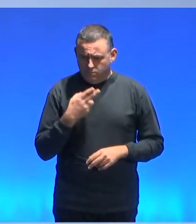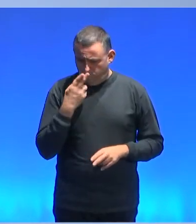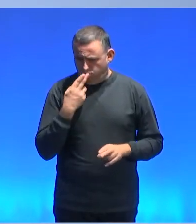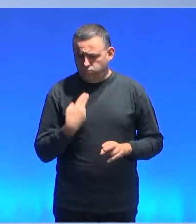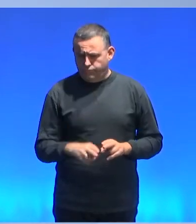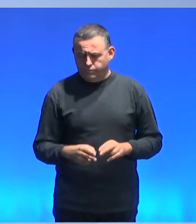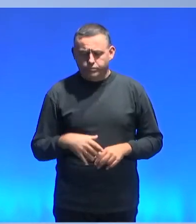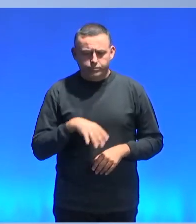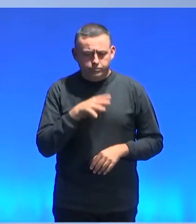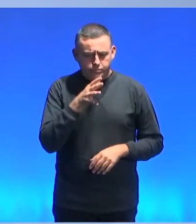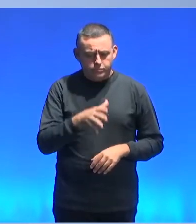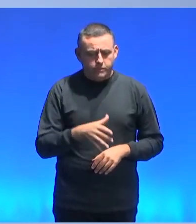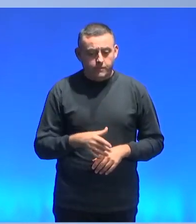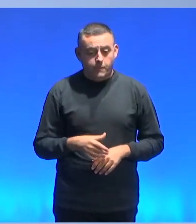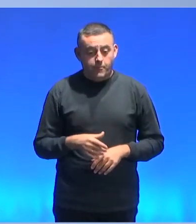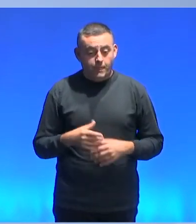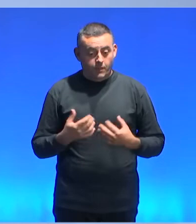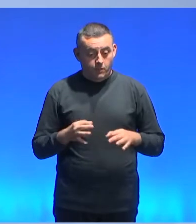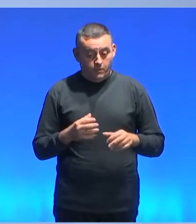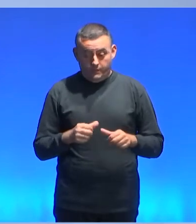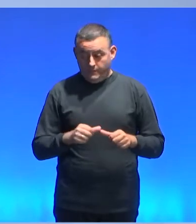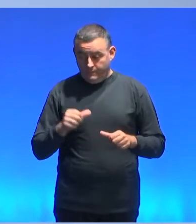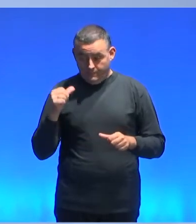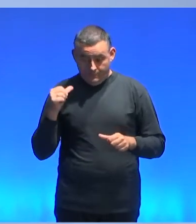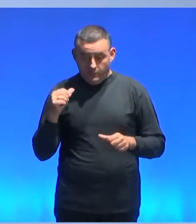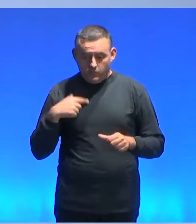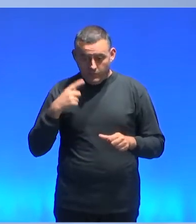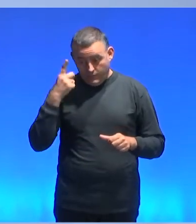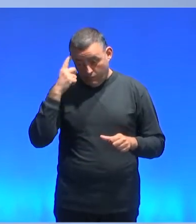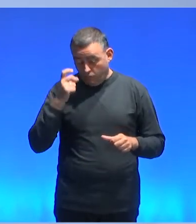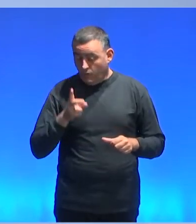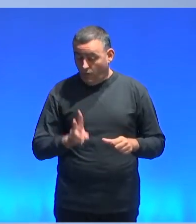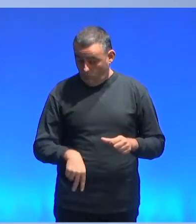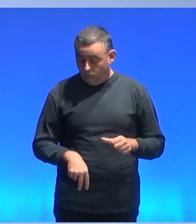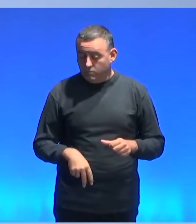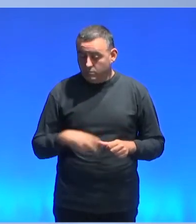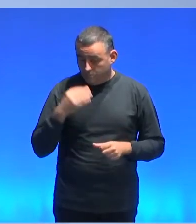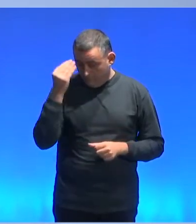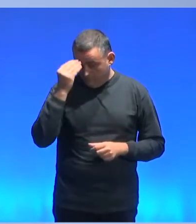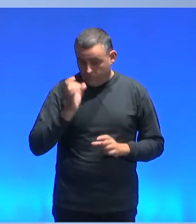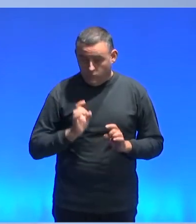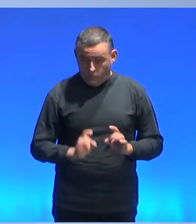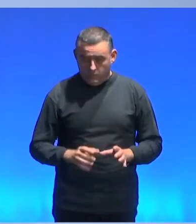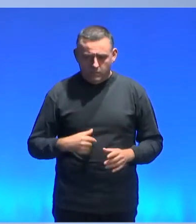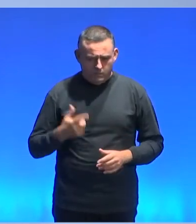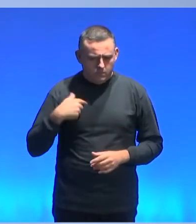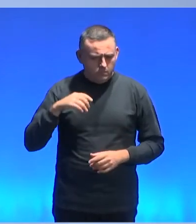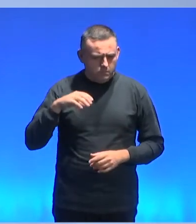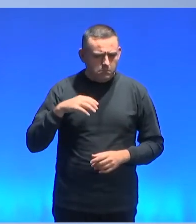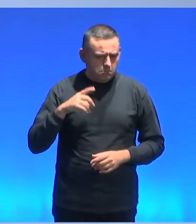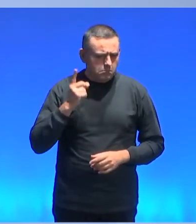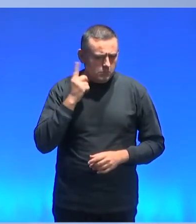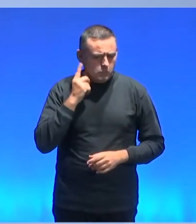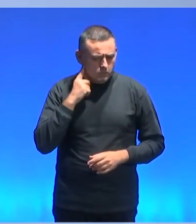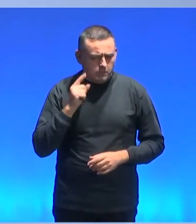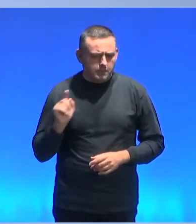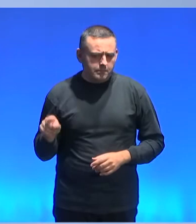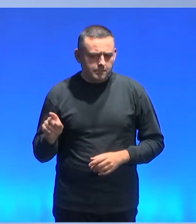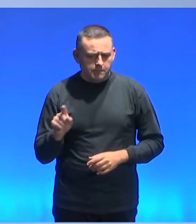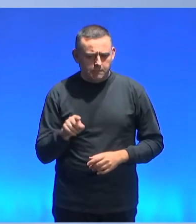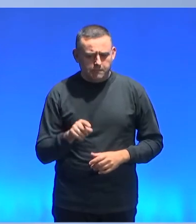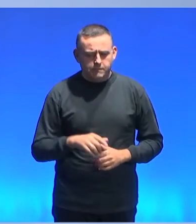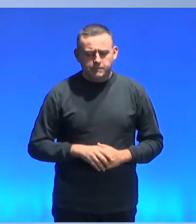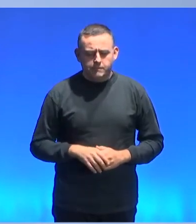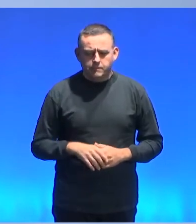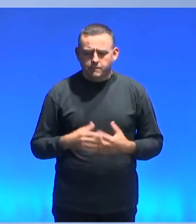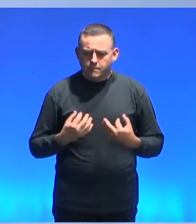normalmente se pensaba, y creo que se sigue pensando, y yo sigo escuchándolo, hablar a los niños